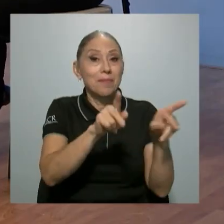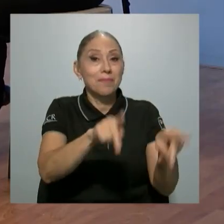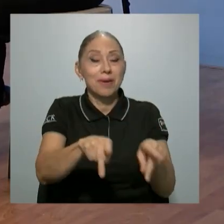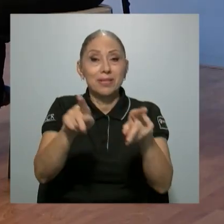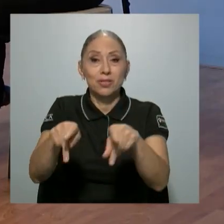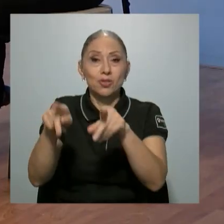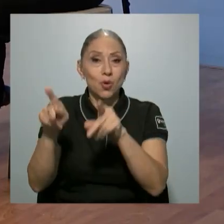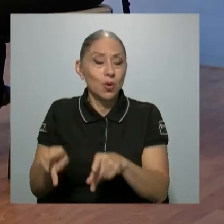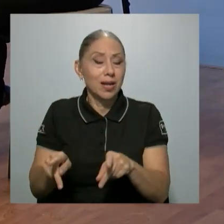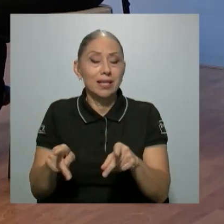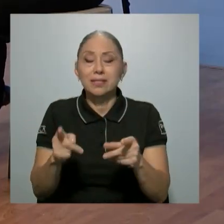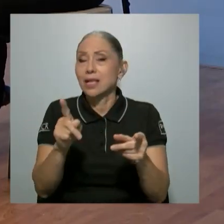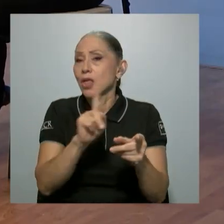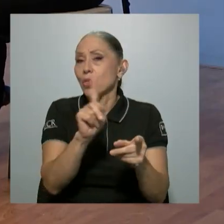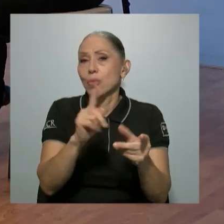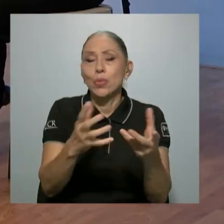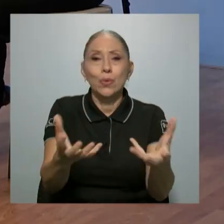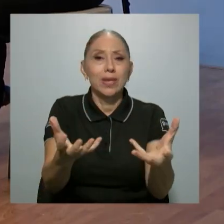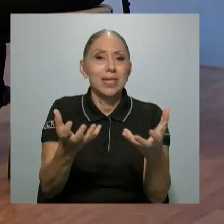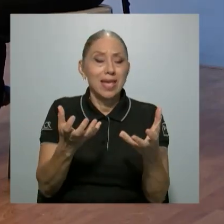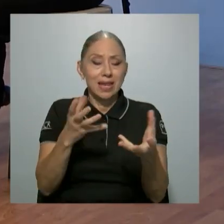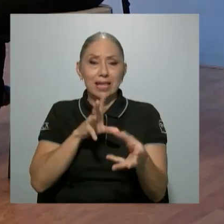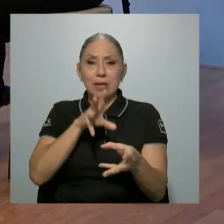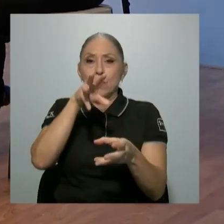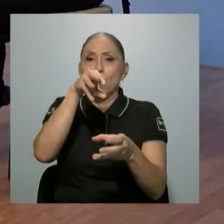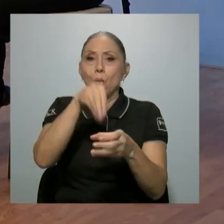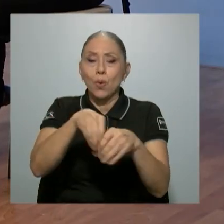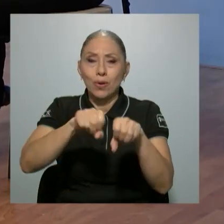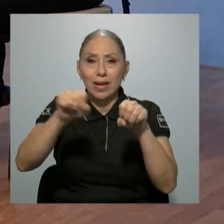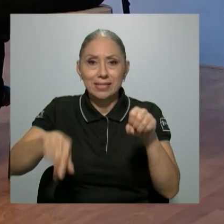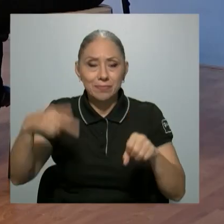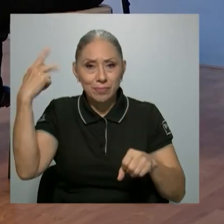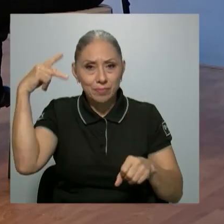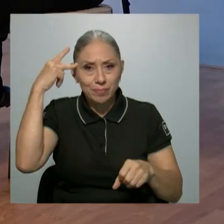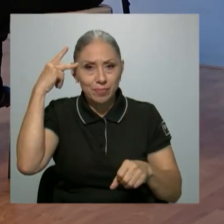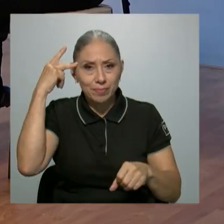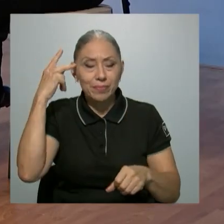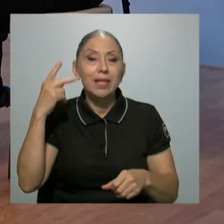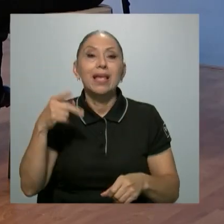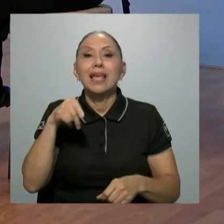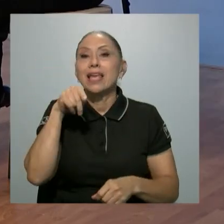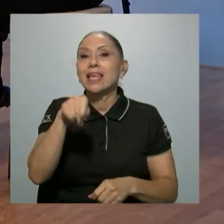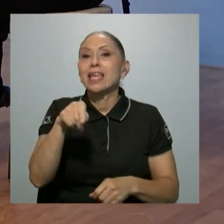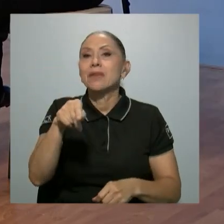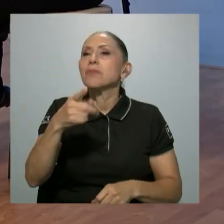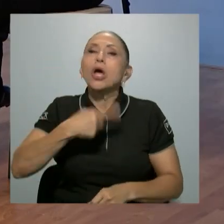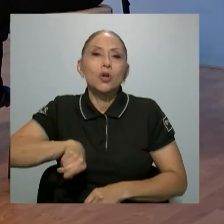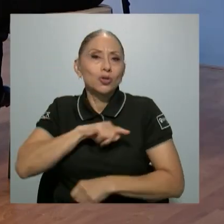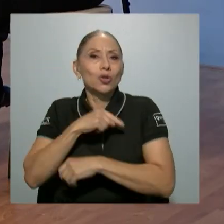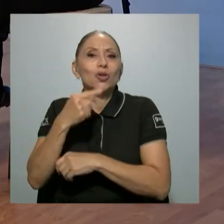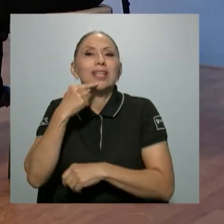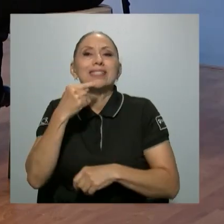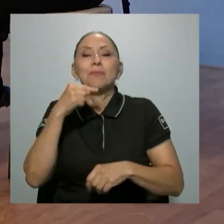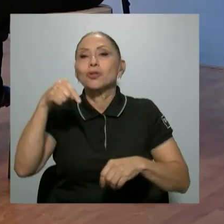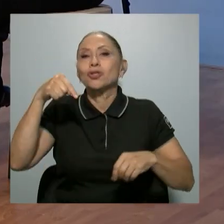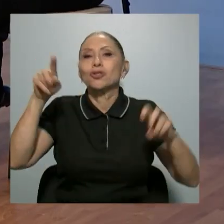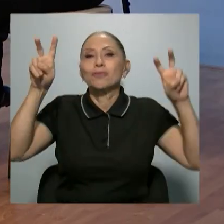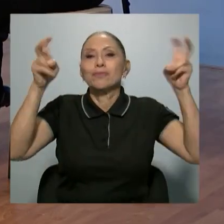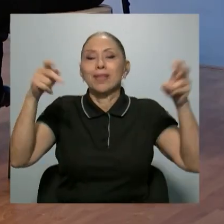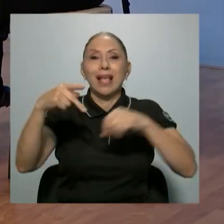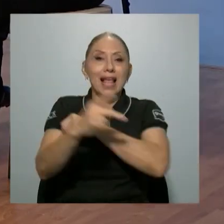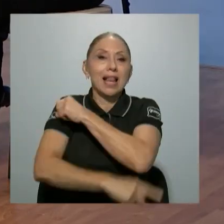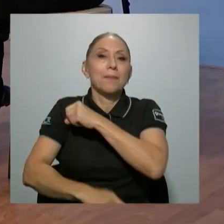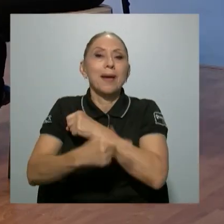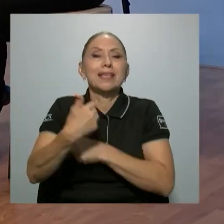personas del sistema. Y eso se refleja, y nosotros decimos que el país tiene una erosión de la cultura